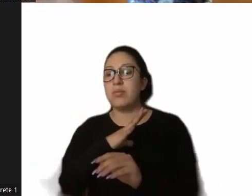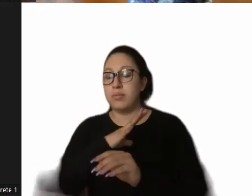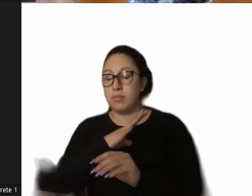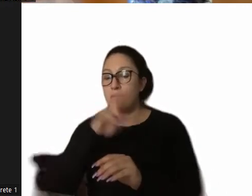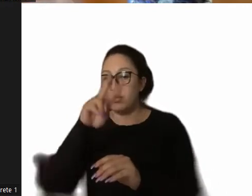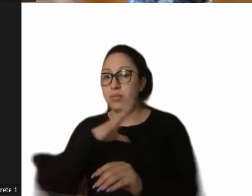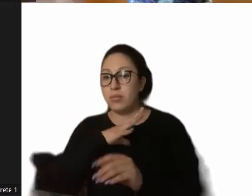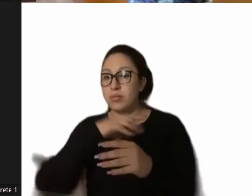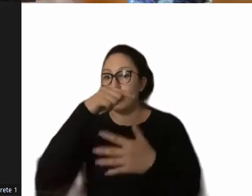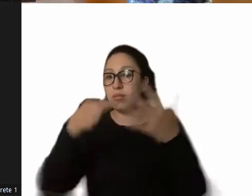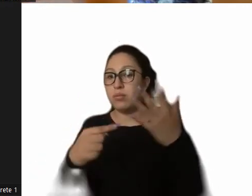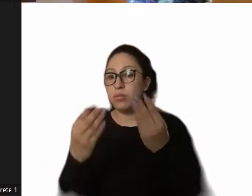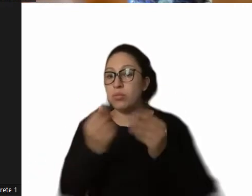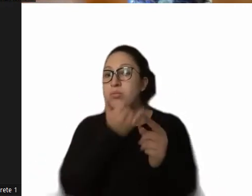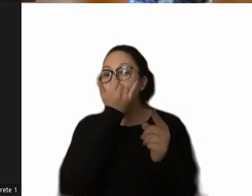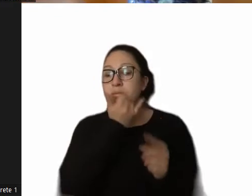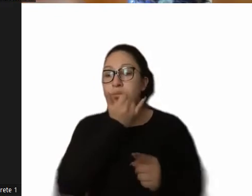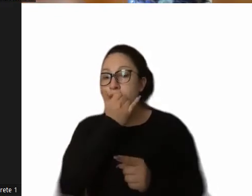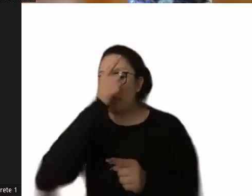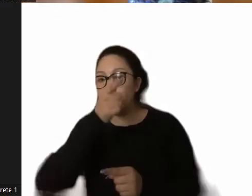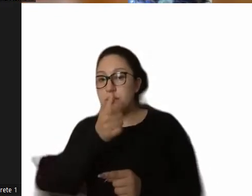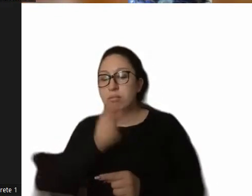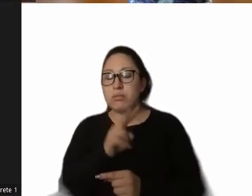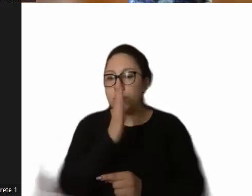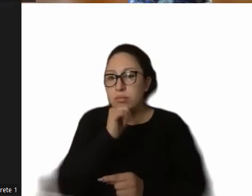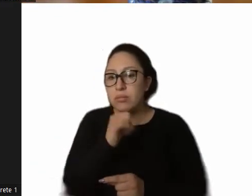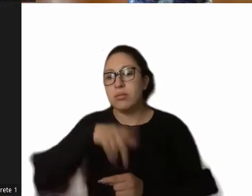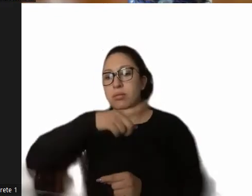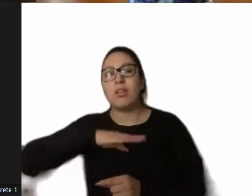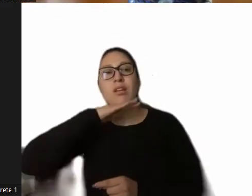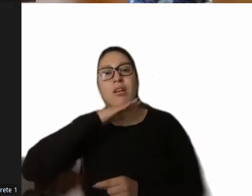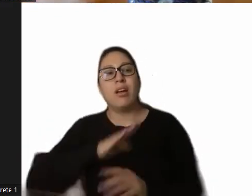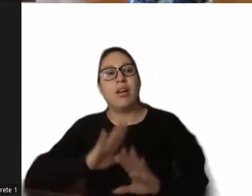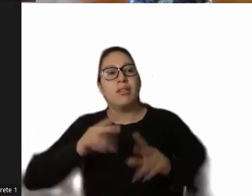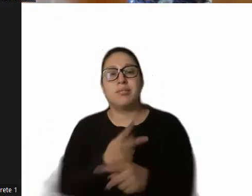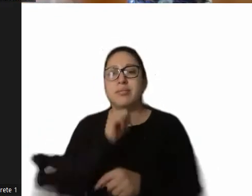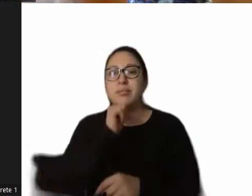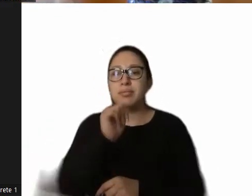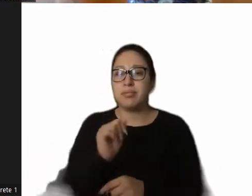no podríamos dejar pasar o dejar este antecedente.